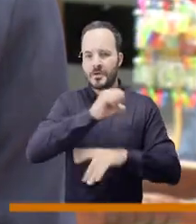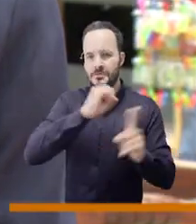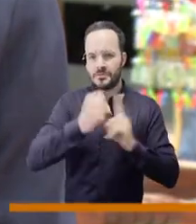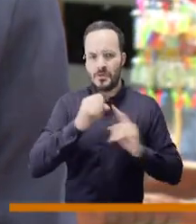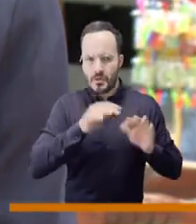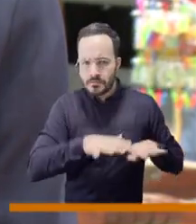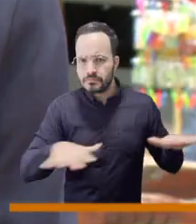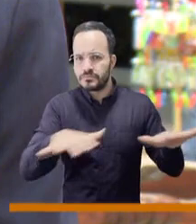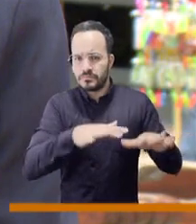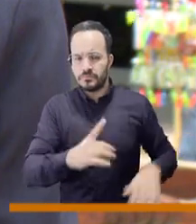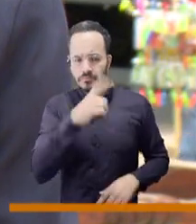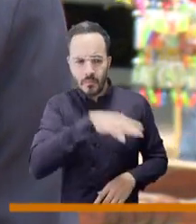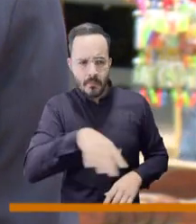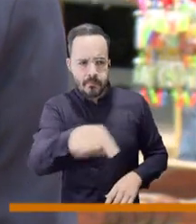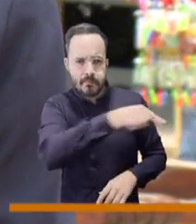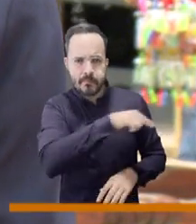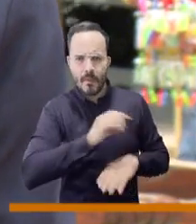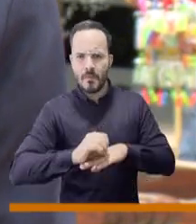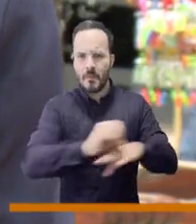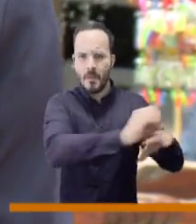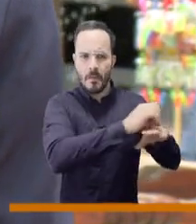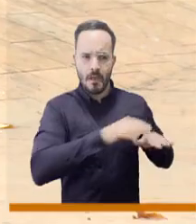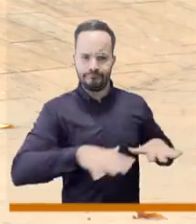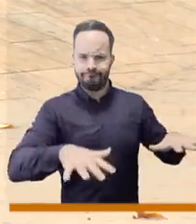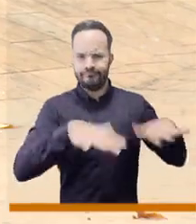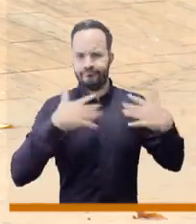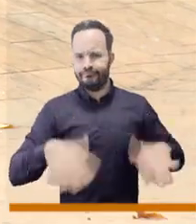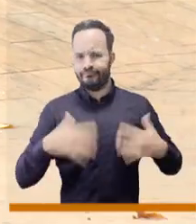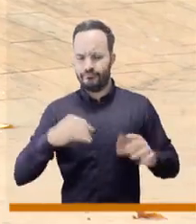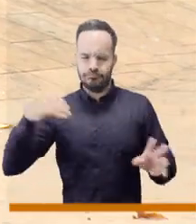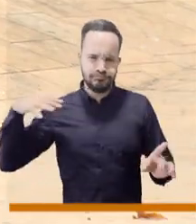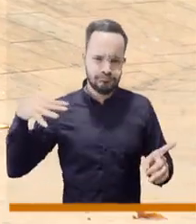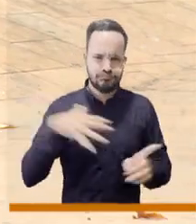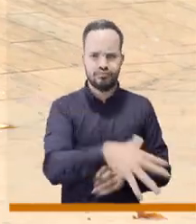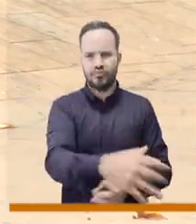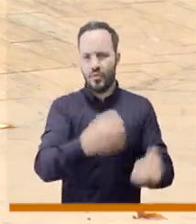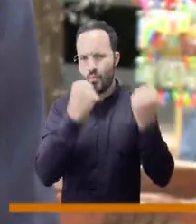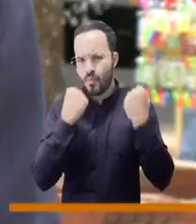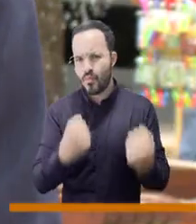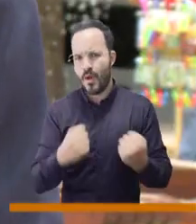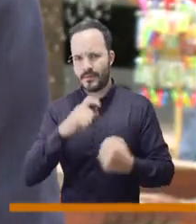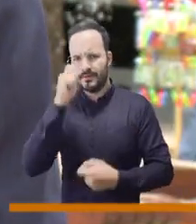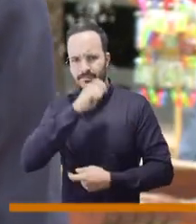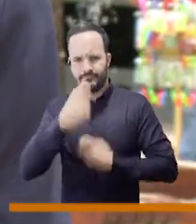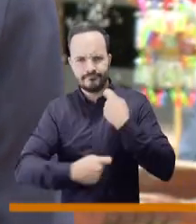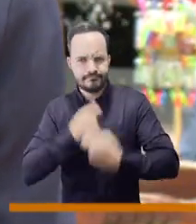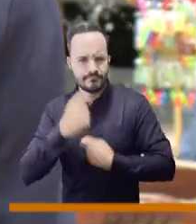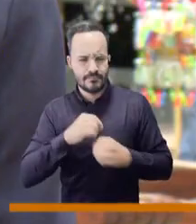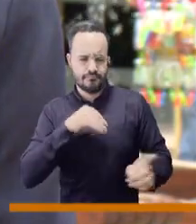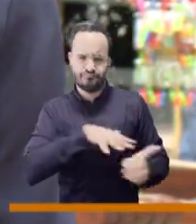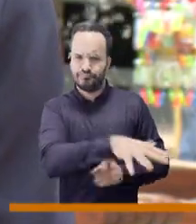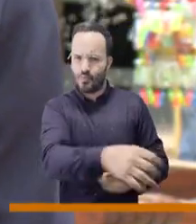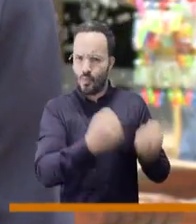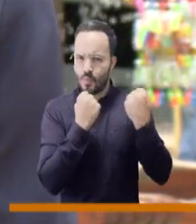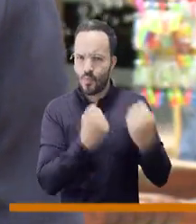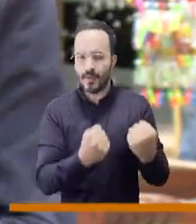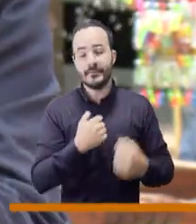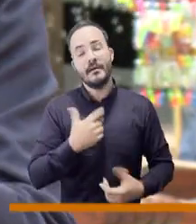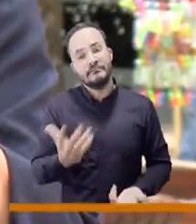organizaciones sociales de esta ciudad, de una ciudad altamente afectada por el narcotráfico, y